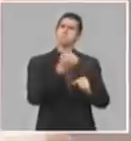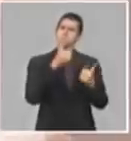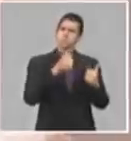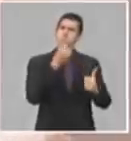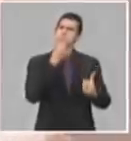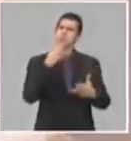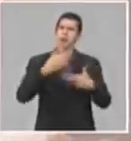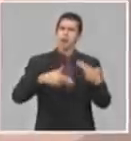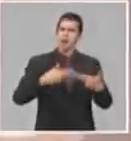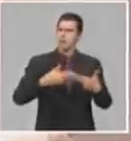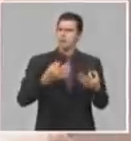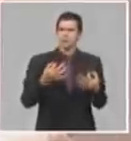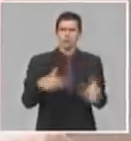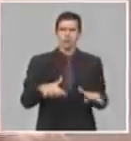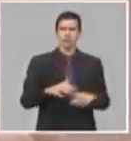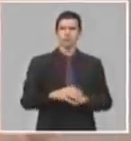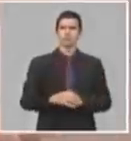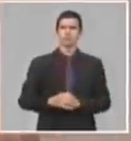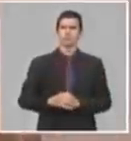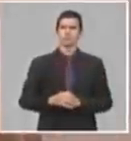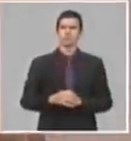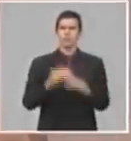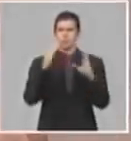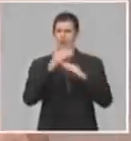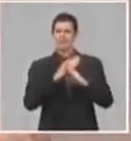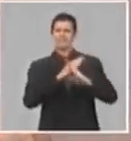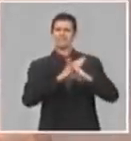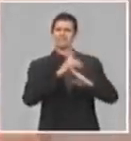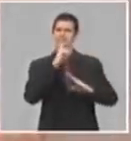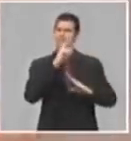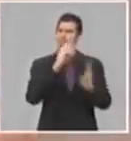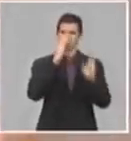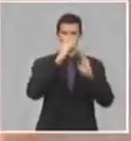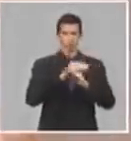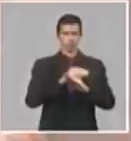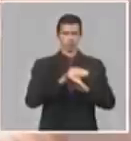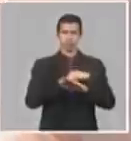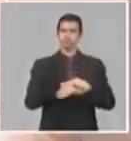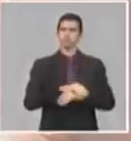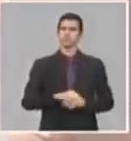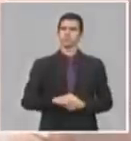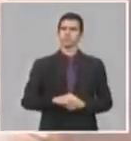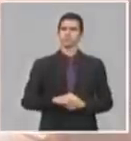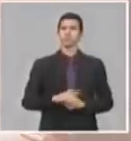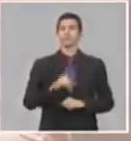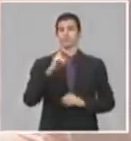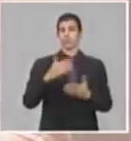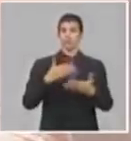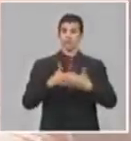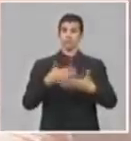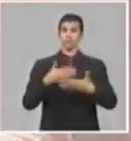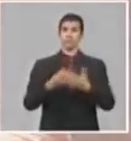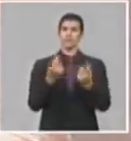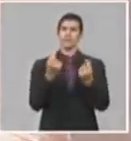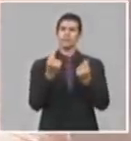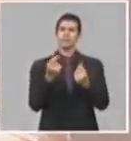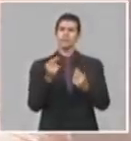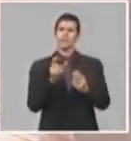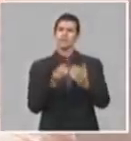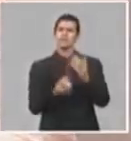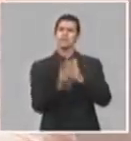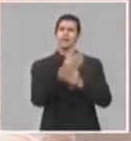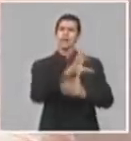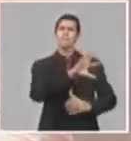liquidez que se pueda hacer. FinCimex, que actualmente a las